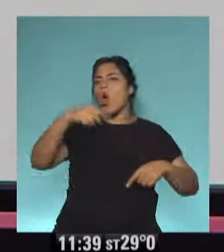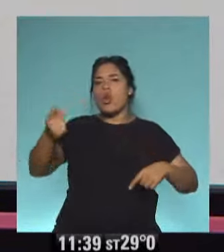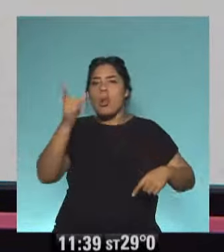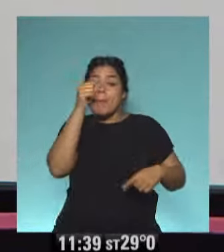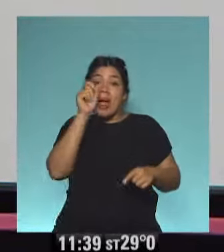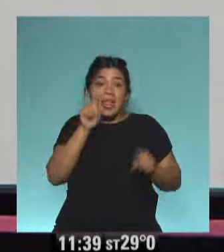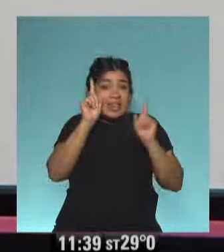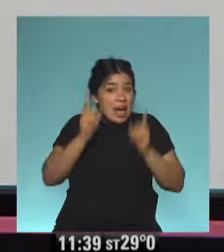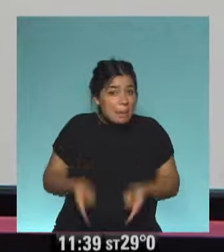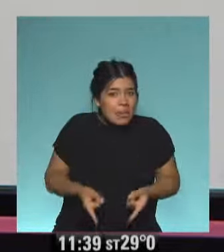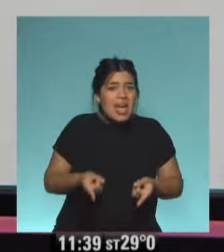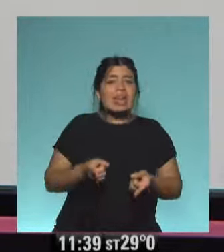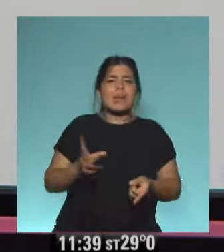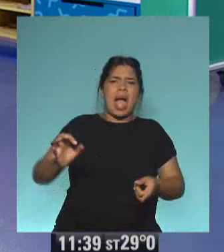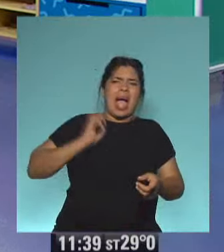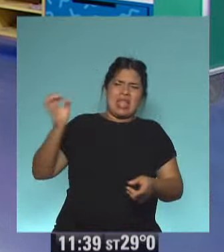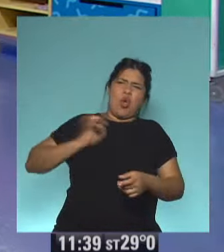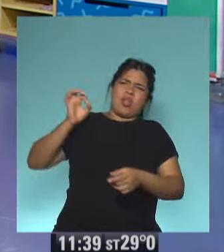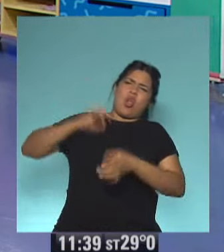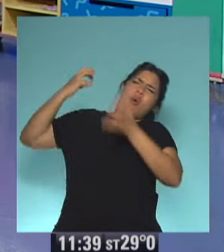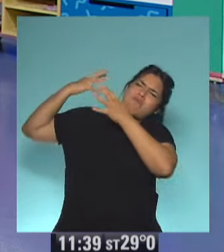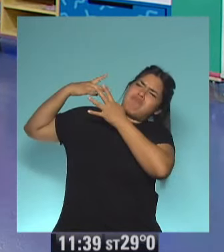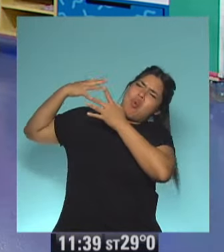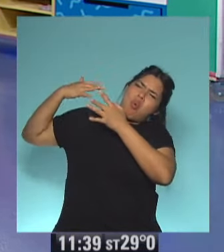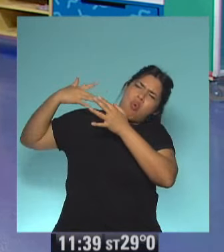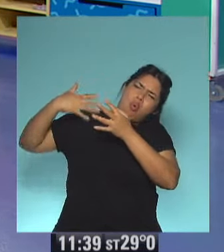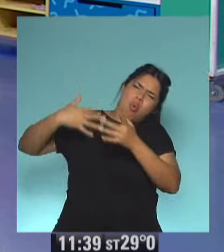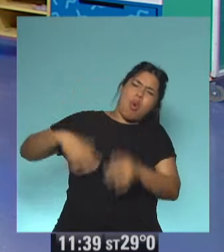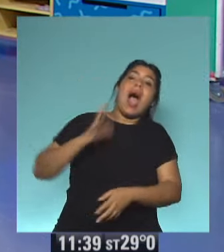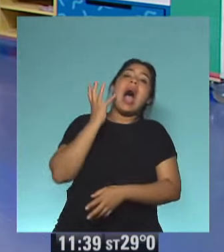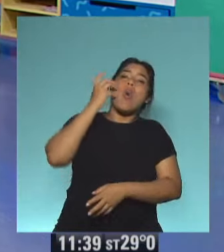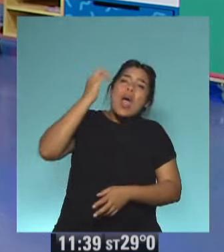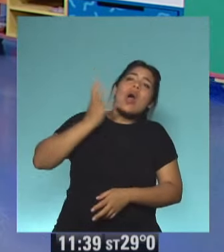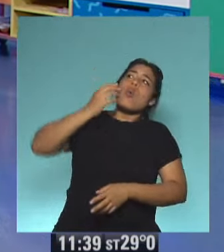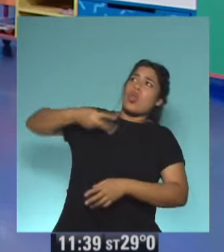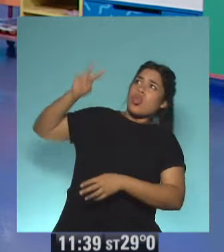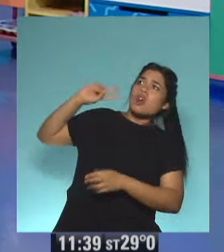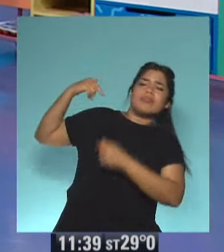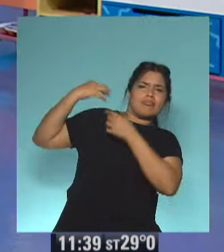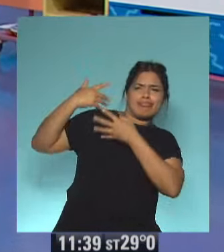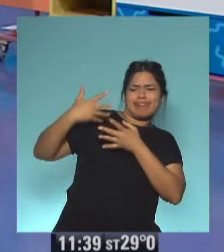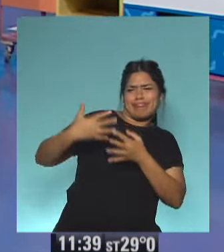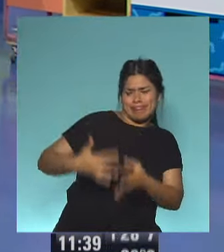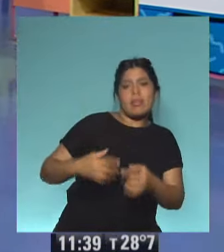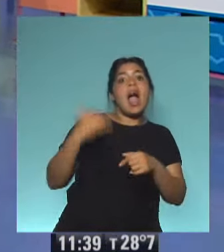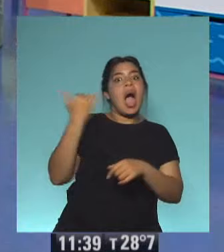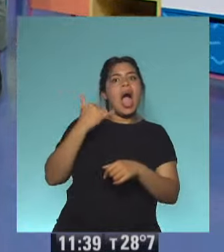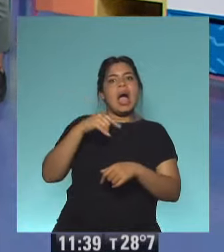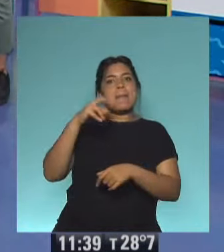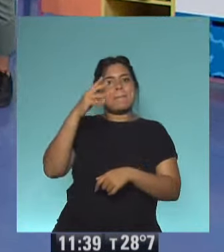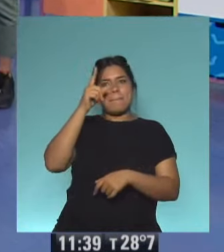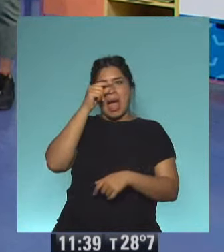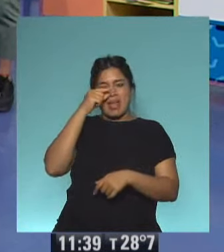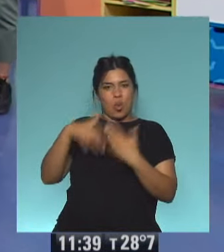con juguetes de madera hace muchísimos años. Seguro nuestros abuelos y bisabuelos ya tenían sus juguetes de madera. Hermoso.